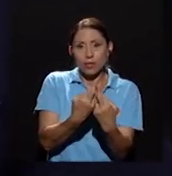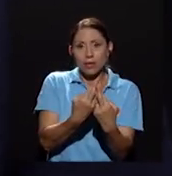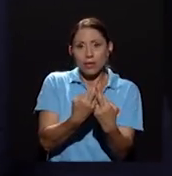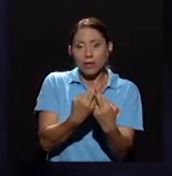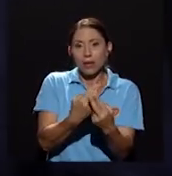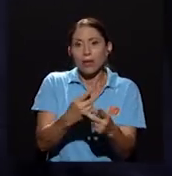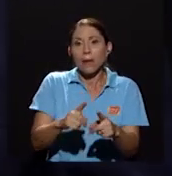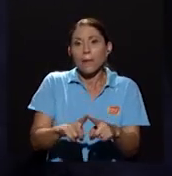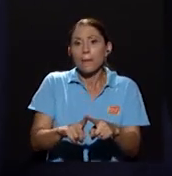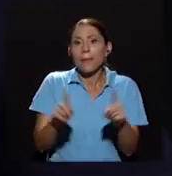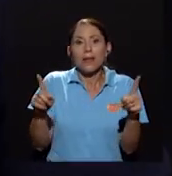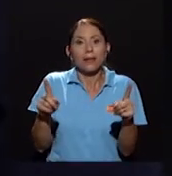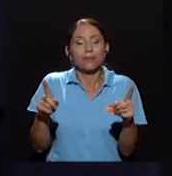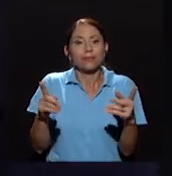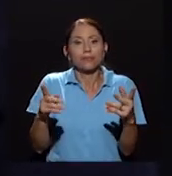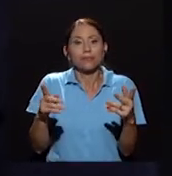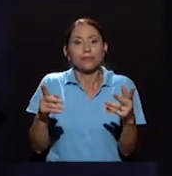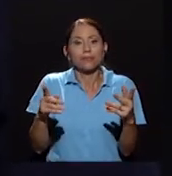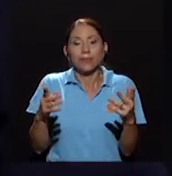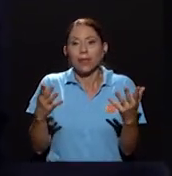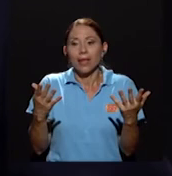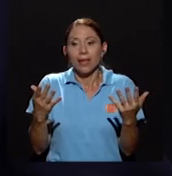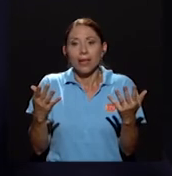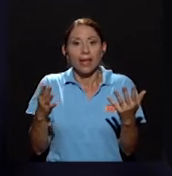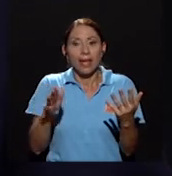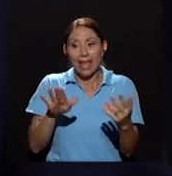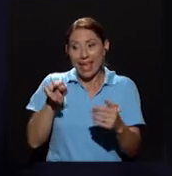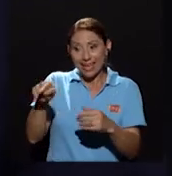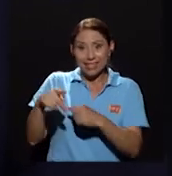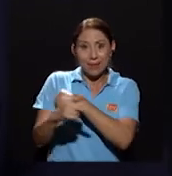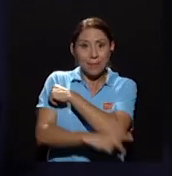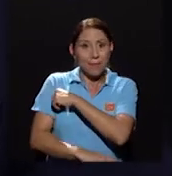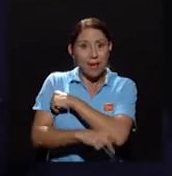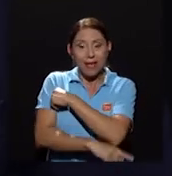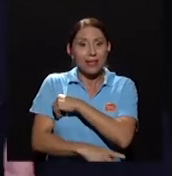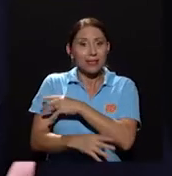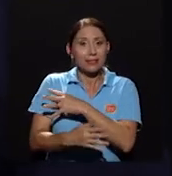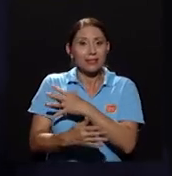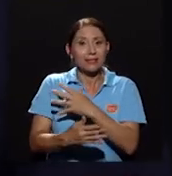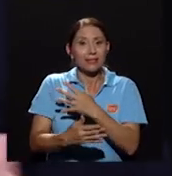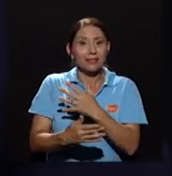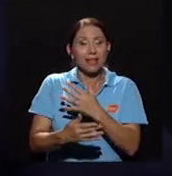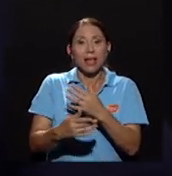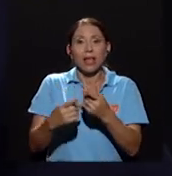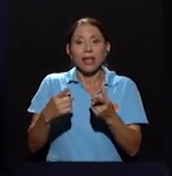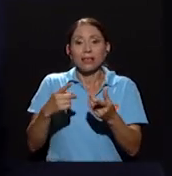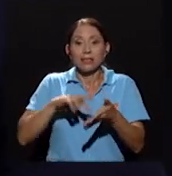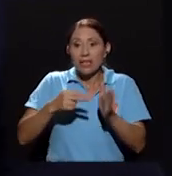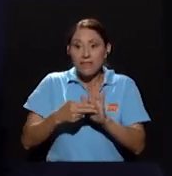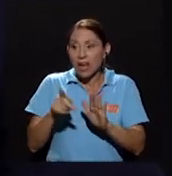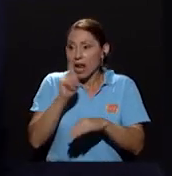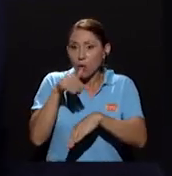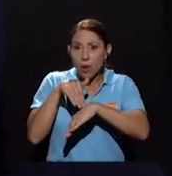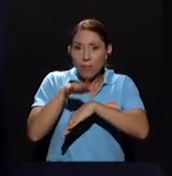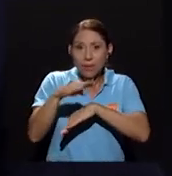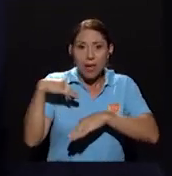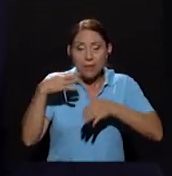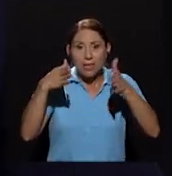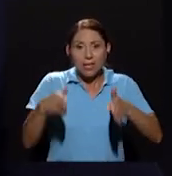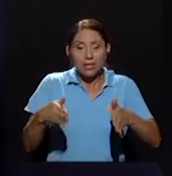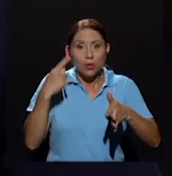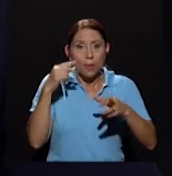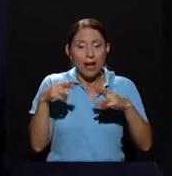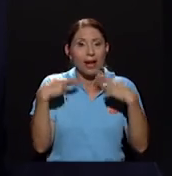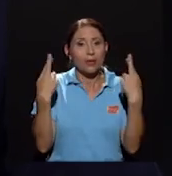prácticamente la participación del país era era marginada entonces se provoca una una